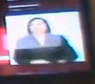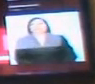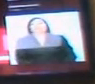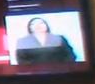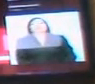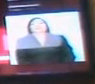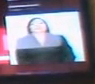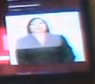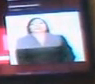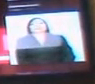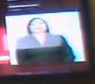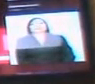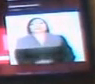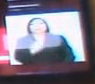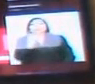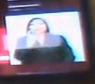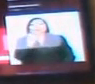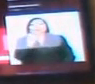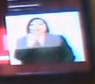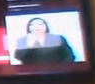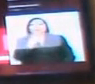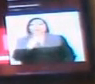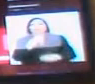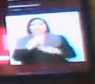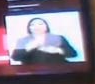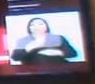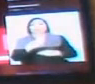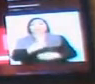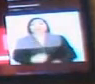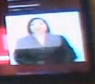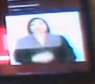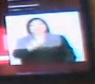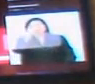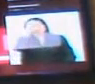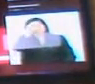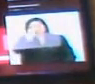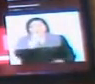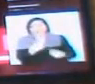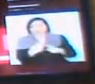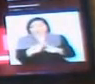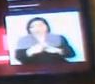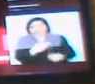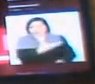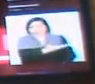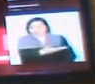autónomos, señores miembros del cuerpo diplomático,